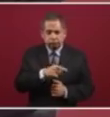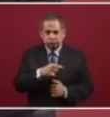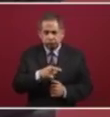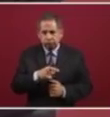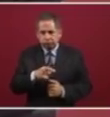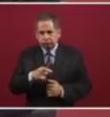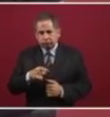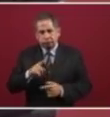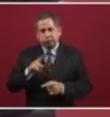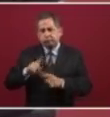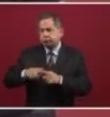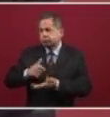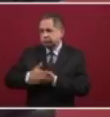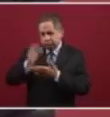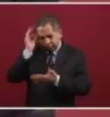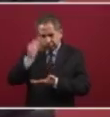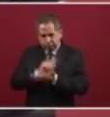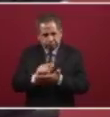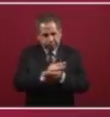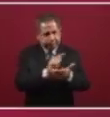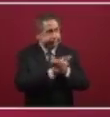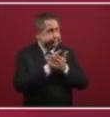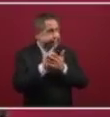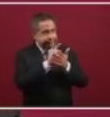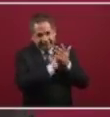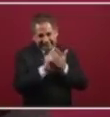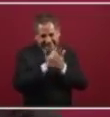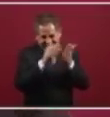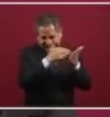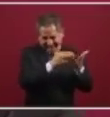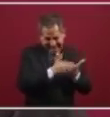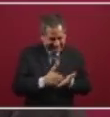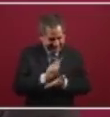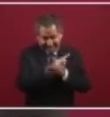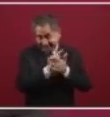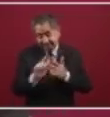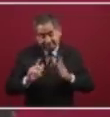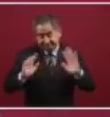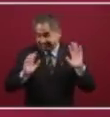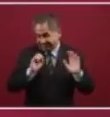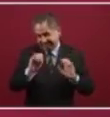limpieza general, y